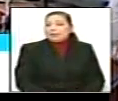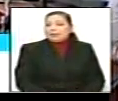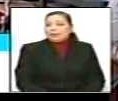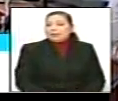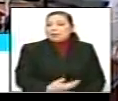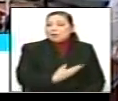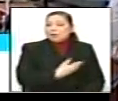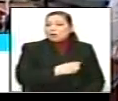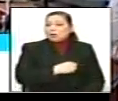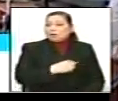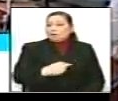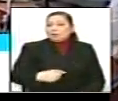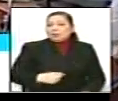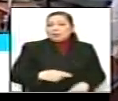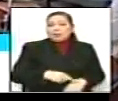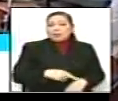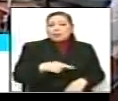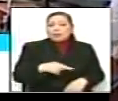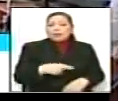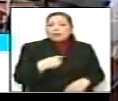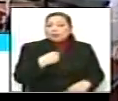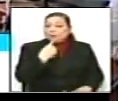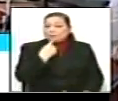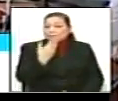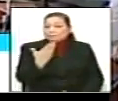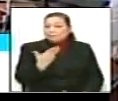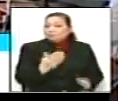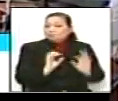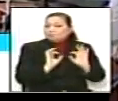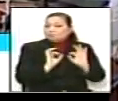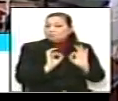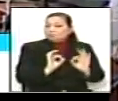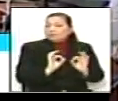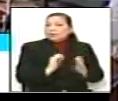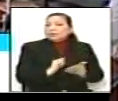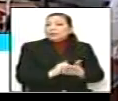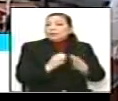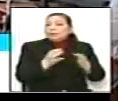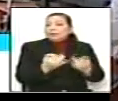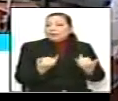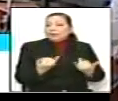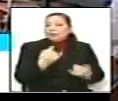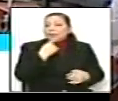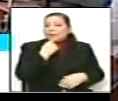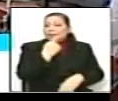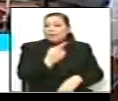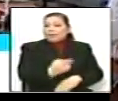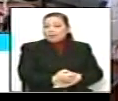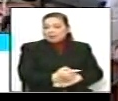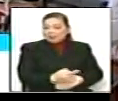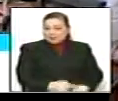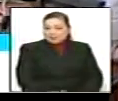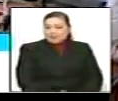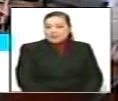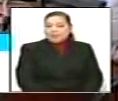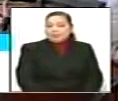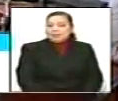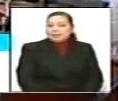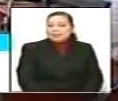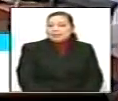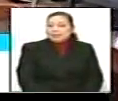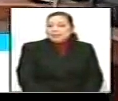al gobierno regional. Yo quisiera, por favor, que nos precise qué tan cierta es esta denuncia a través de la presidencia.